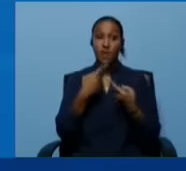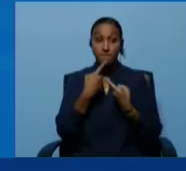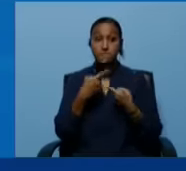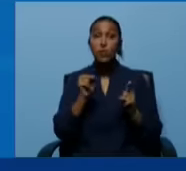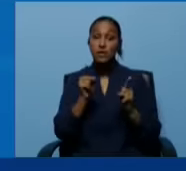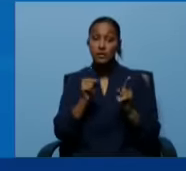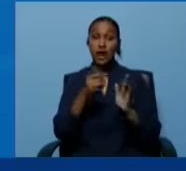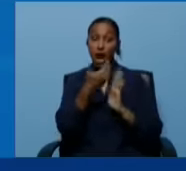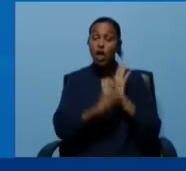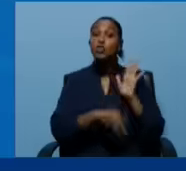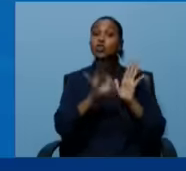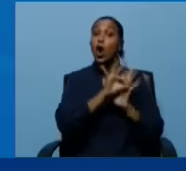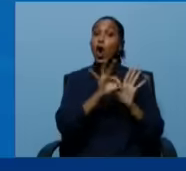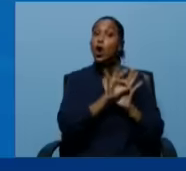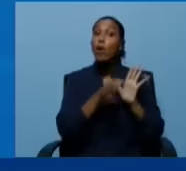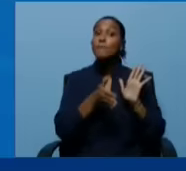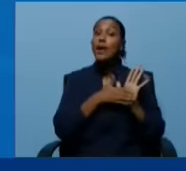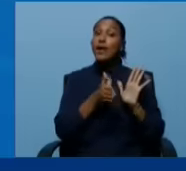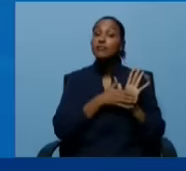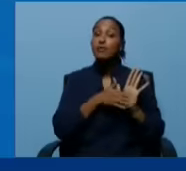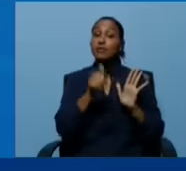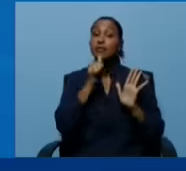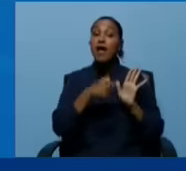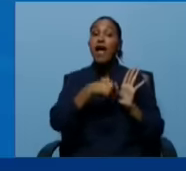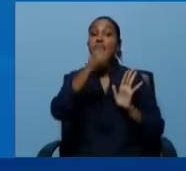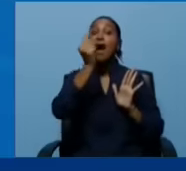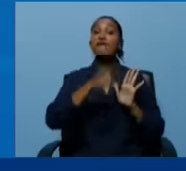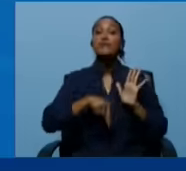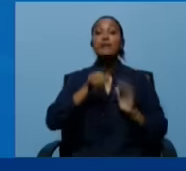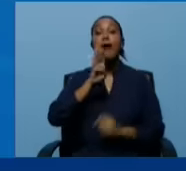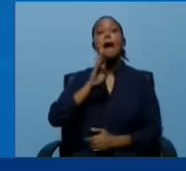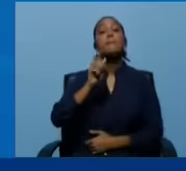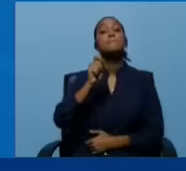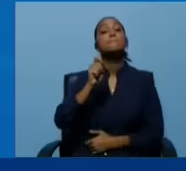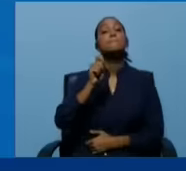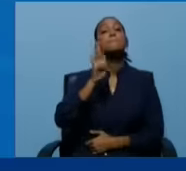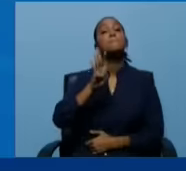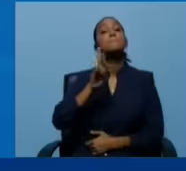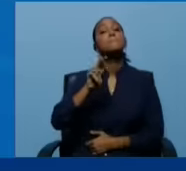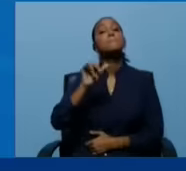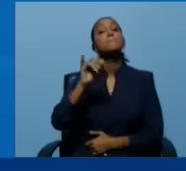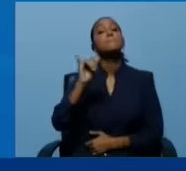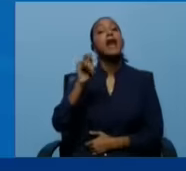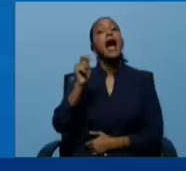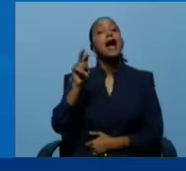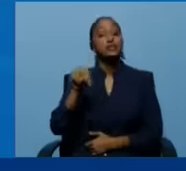documento, con la firma de Brian Nichols, con la firma de Jorge Rodríguez.